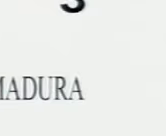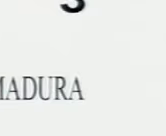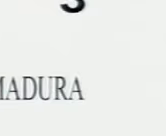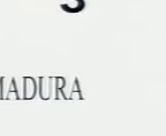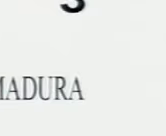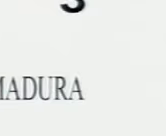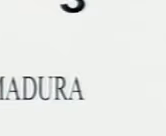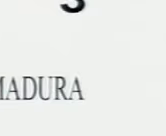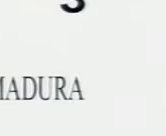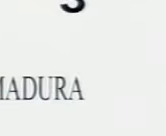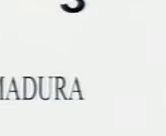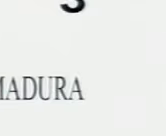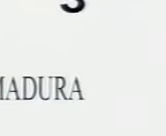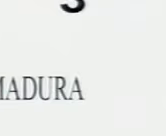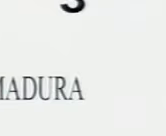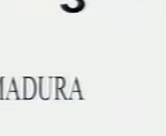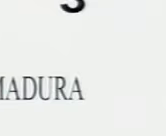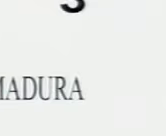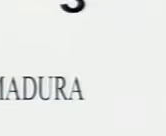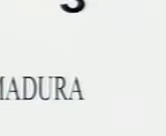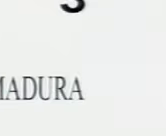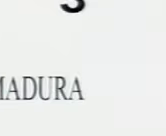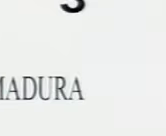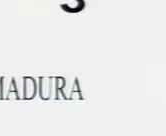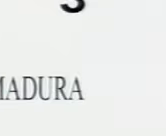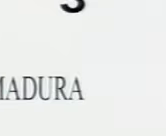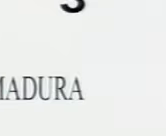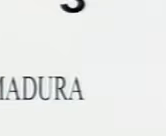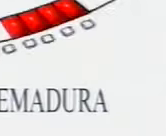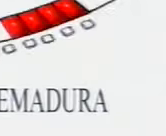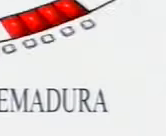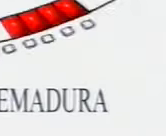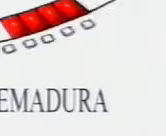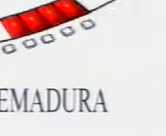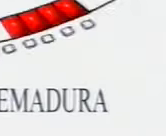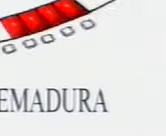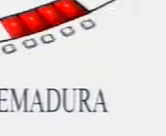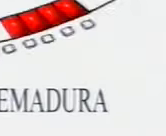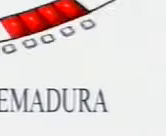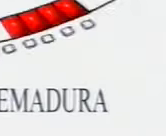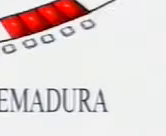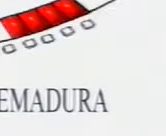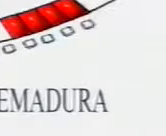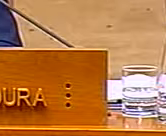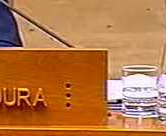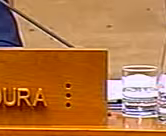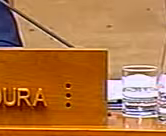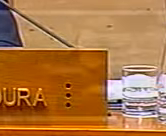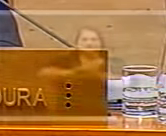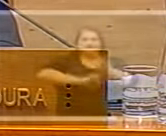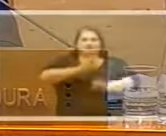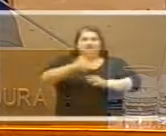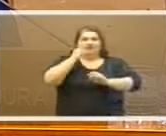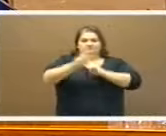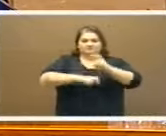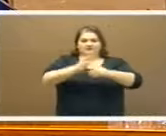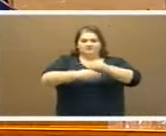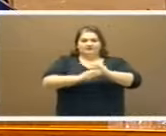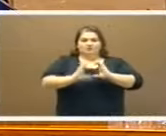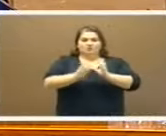3. Queda rechazado el conjunto de enmiendas. A continuación, señorías, someto a la consideración de la Cámara las enmiendas reservadas por el